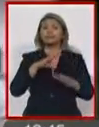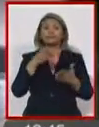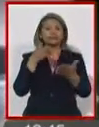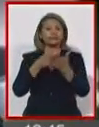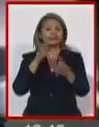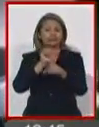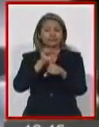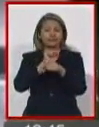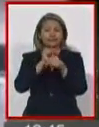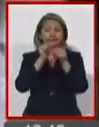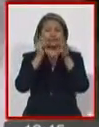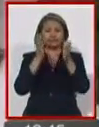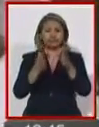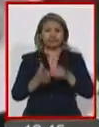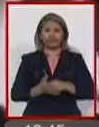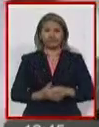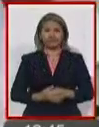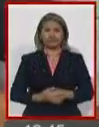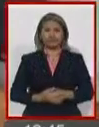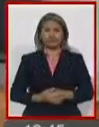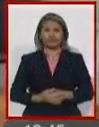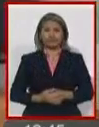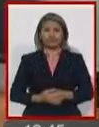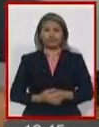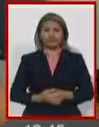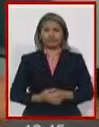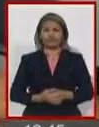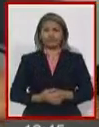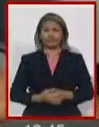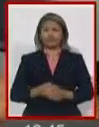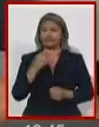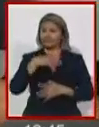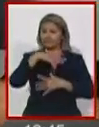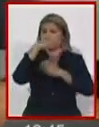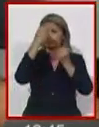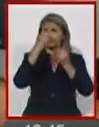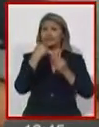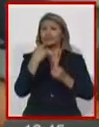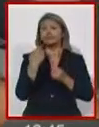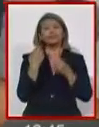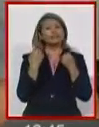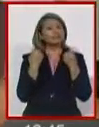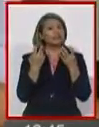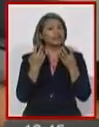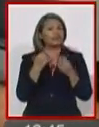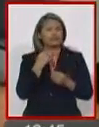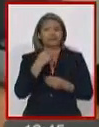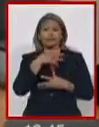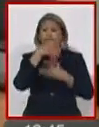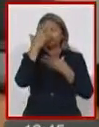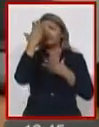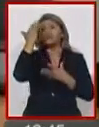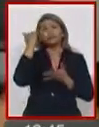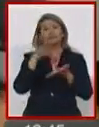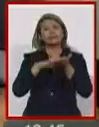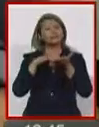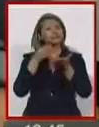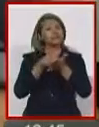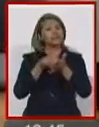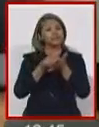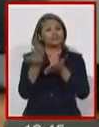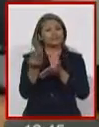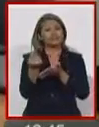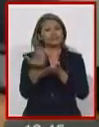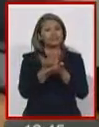los trabajadores así. Han descontado, pero estamos molestas. Molestas porque nos han descontado